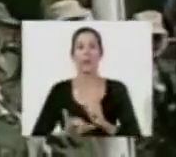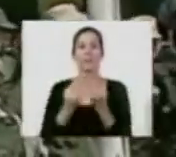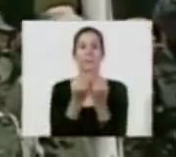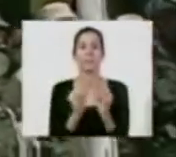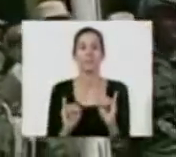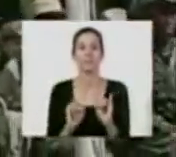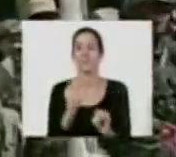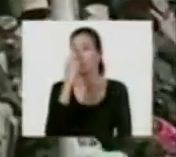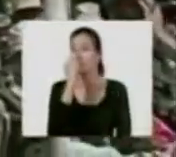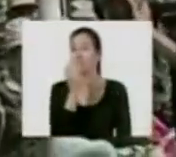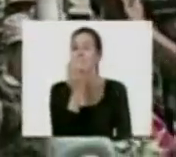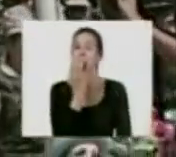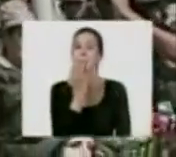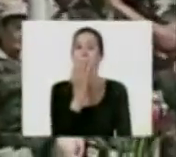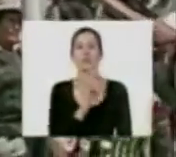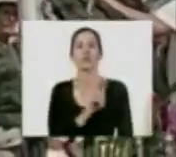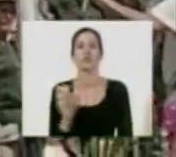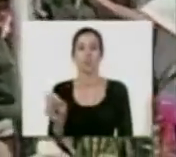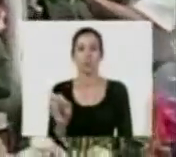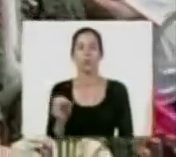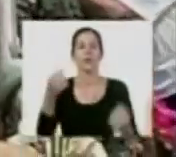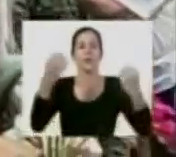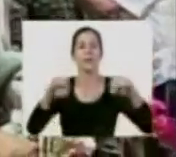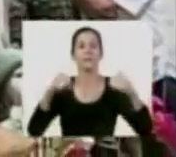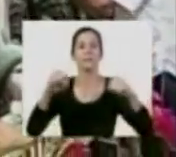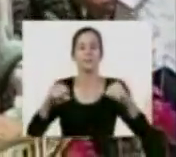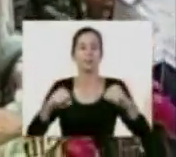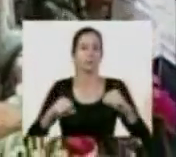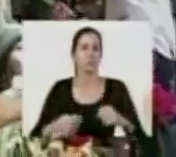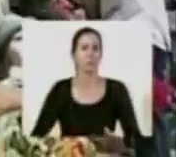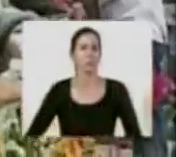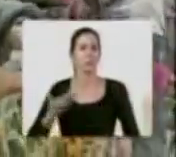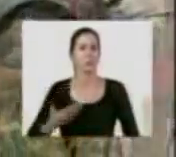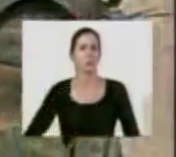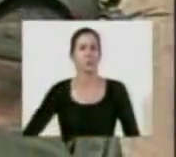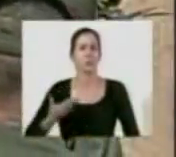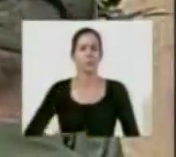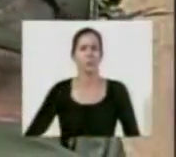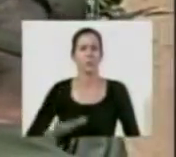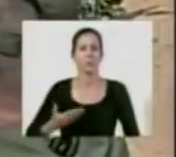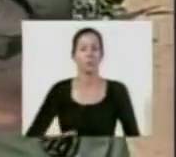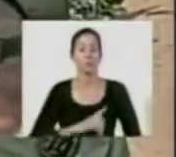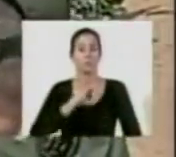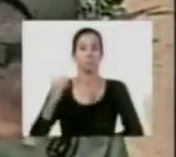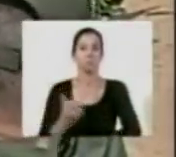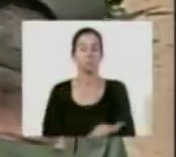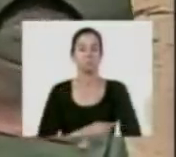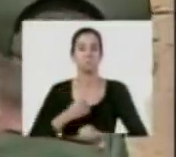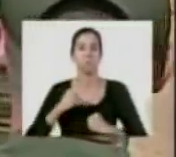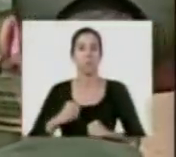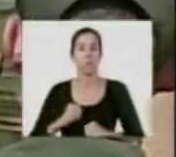200. Es el ejercicio de mayor envergadura y poder militar,